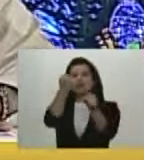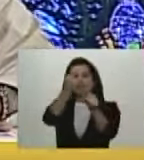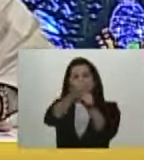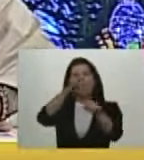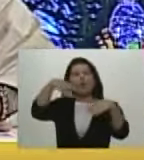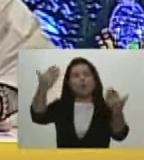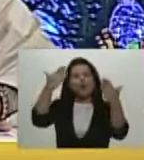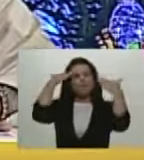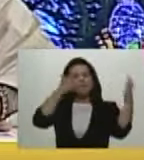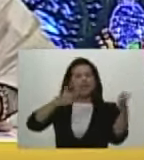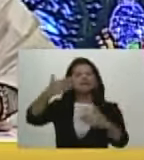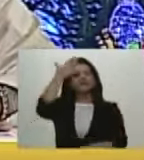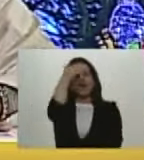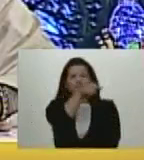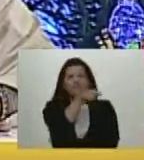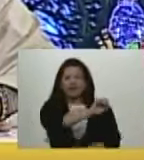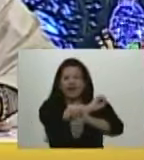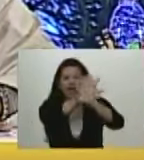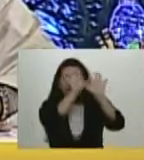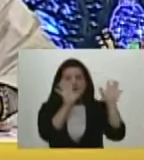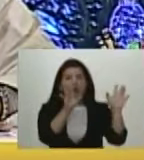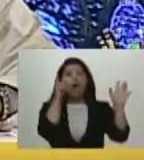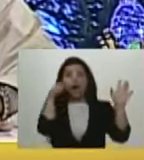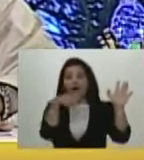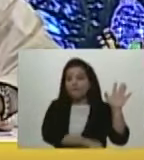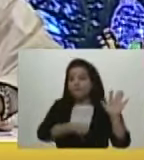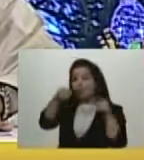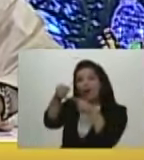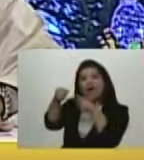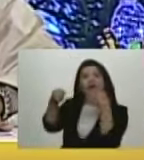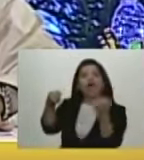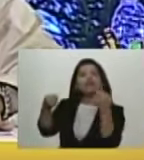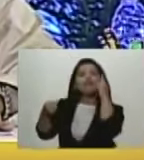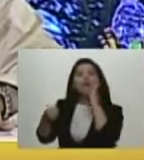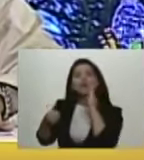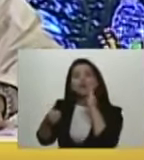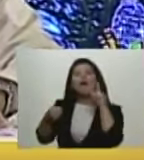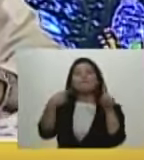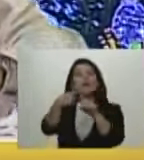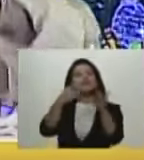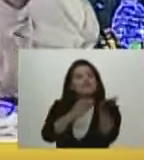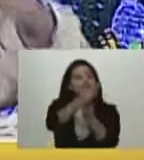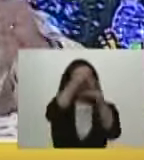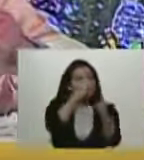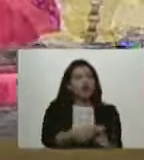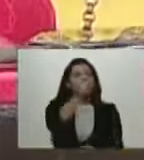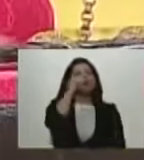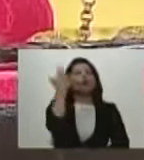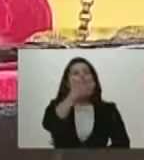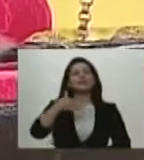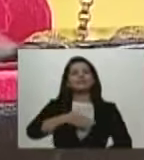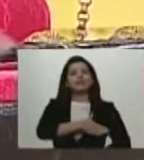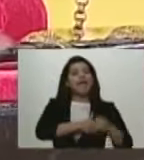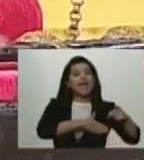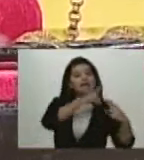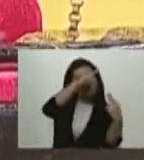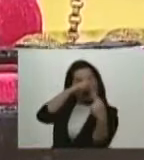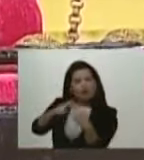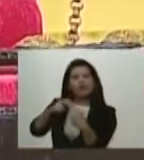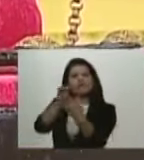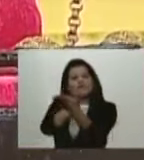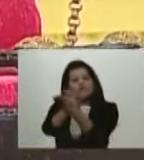espada de la victoria de Bolívar y la espada de la lealtad absoluta del general Urdaneta a Bolívar y a la idea de